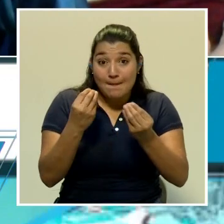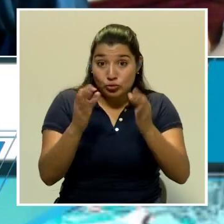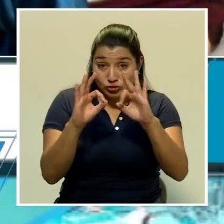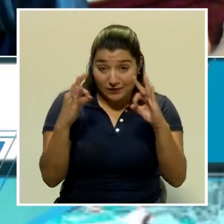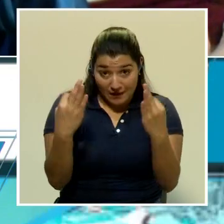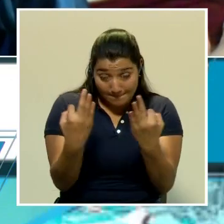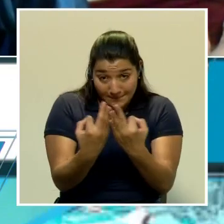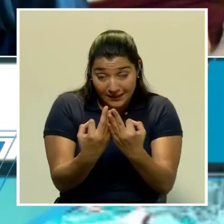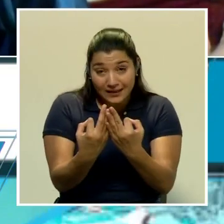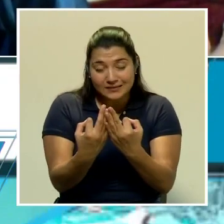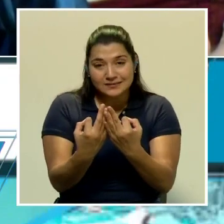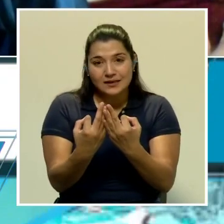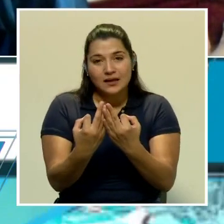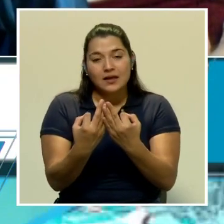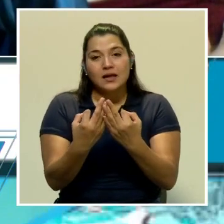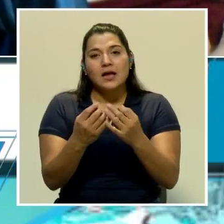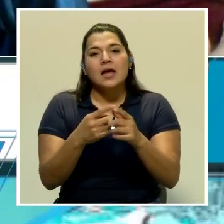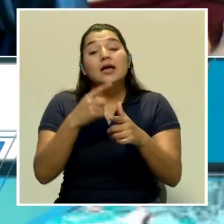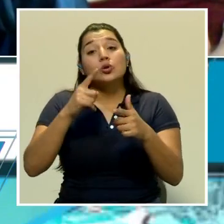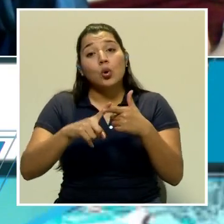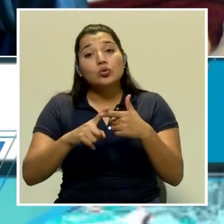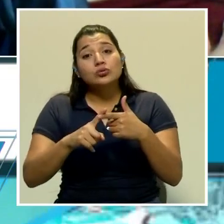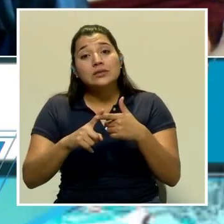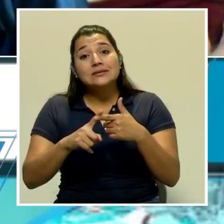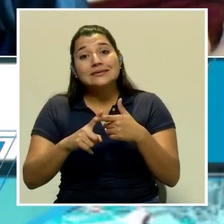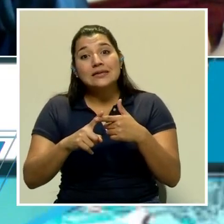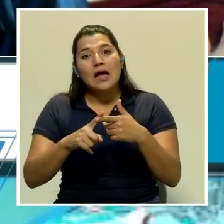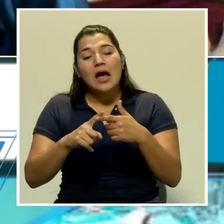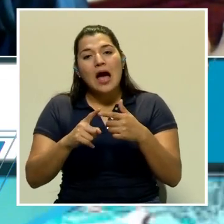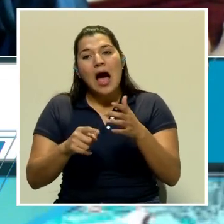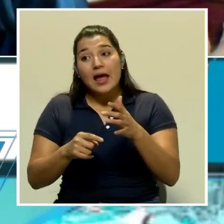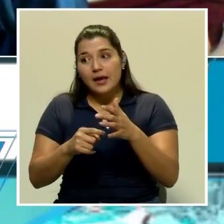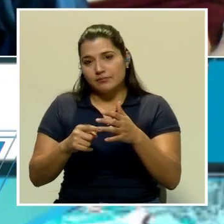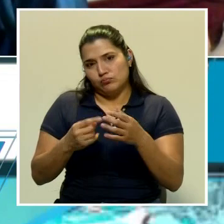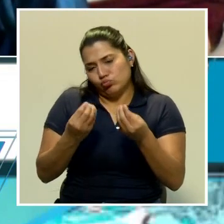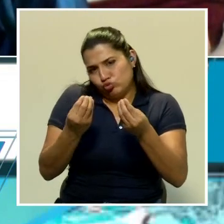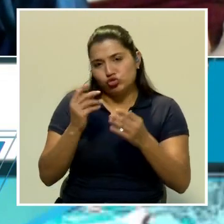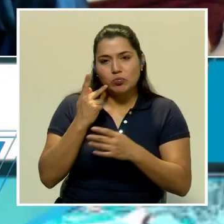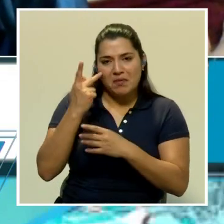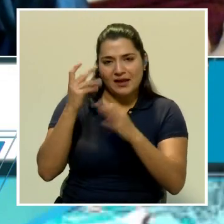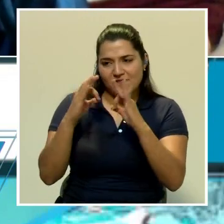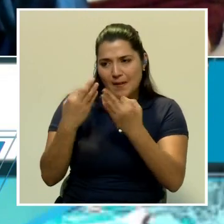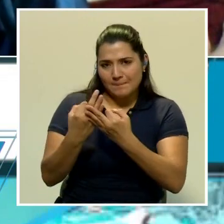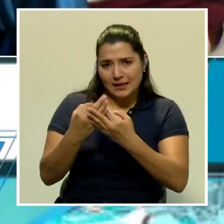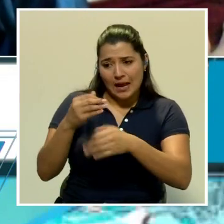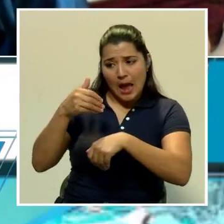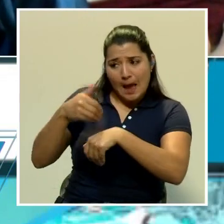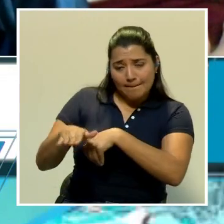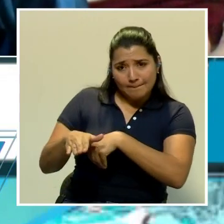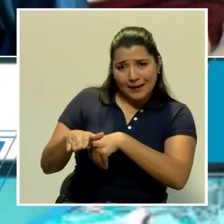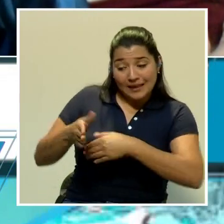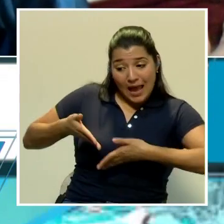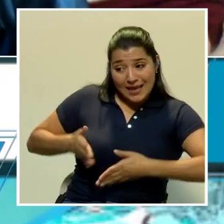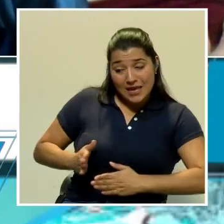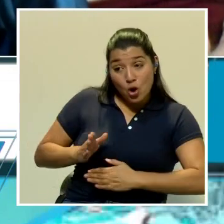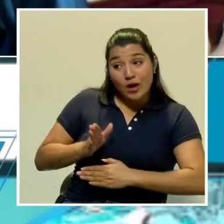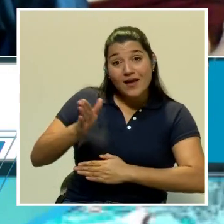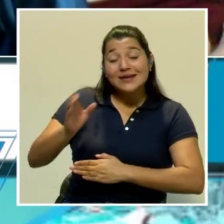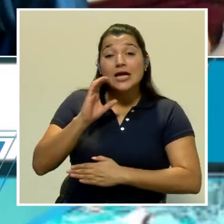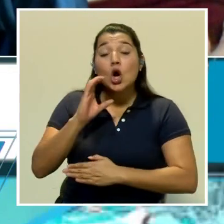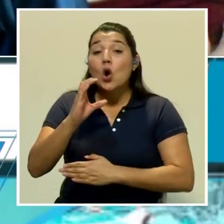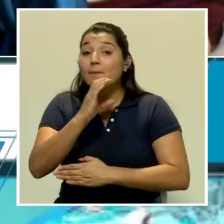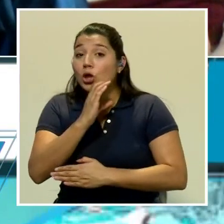educativo. Mandan a los niños a la escuela para que coman. Incluso muchos padres comen en los comedores